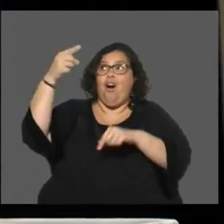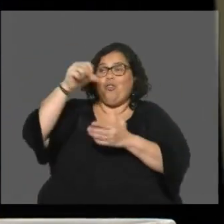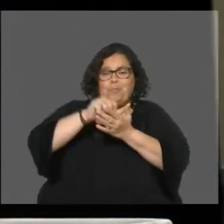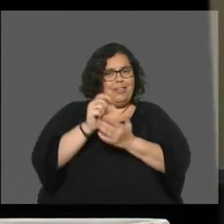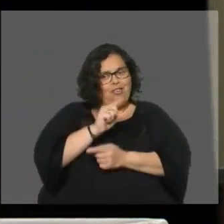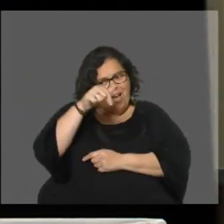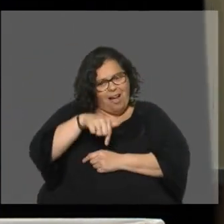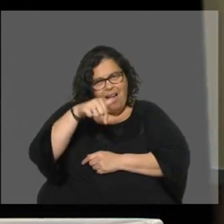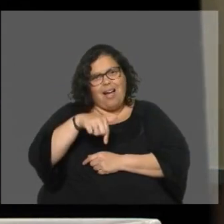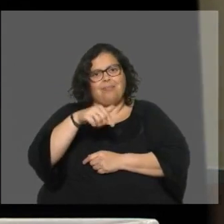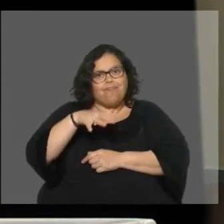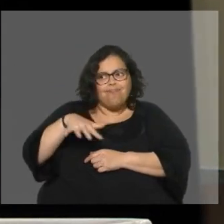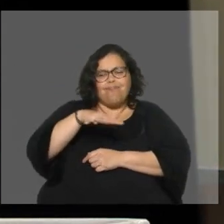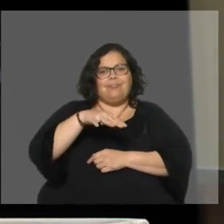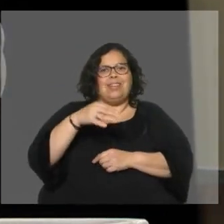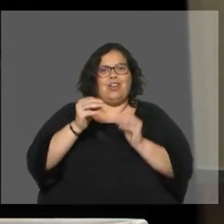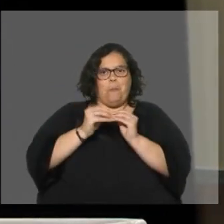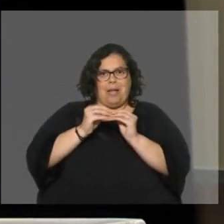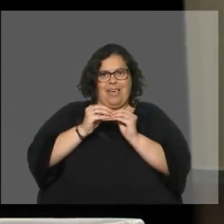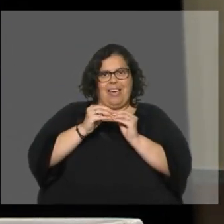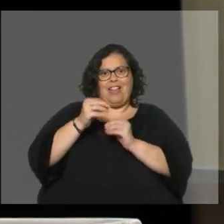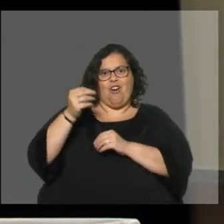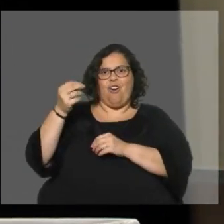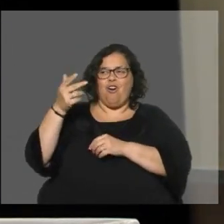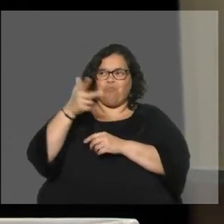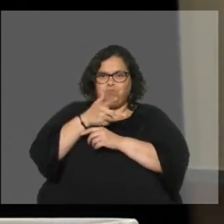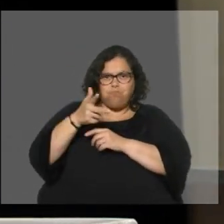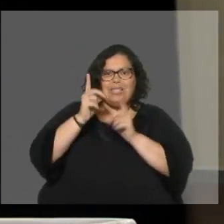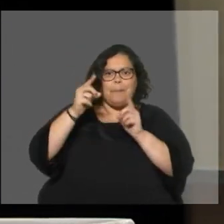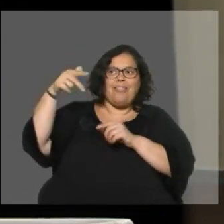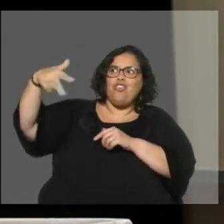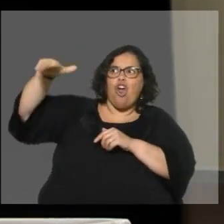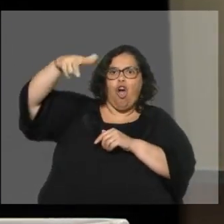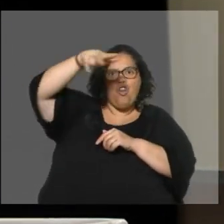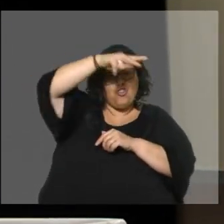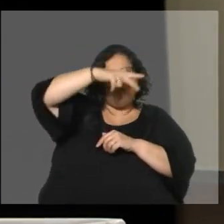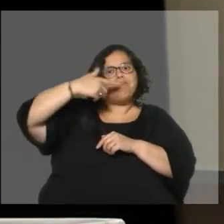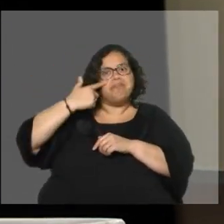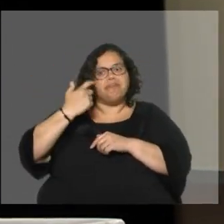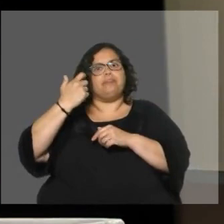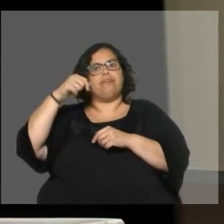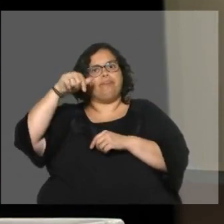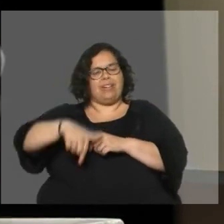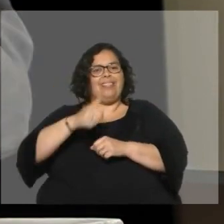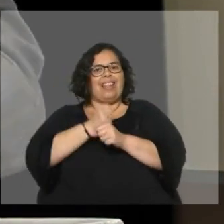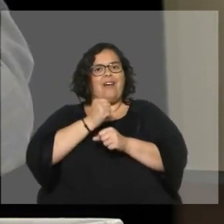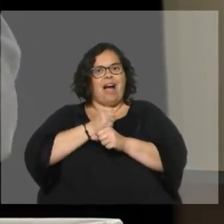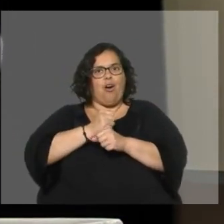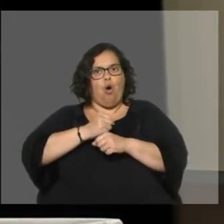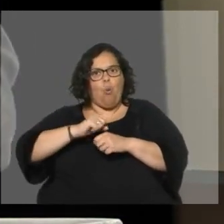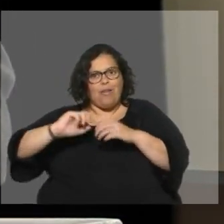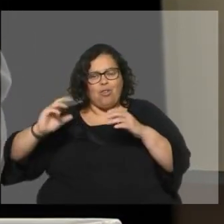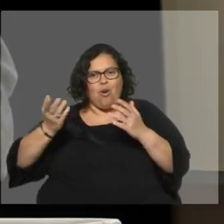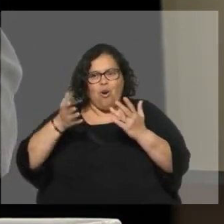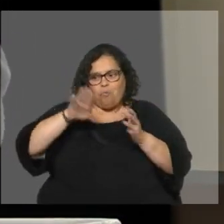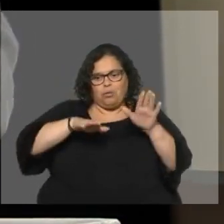imágenes del propio Dani, que con el dron captó el trabajo in situ de uno de los junqueros en el momento que armaba esas balsas, no sé